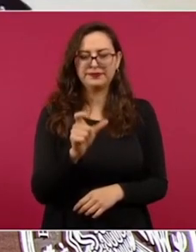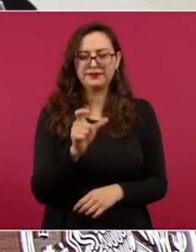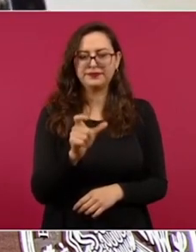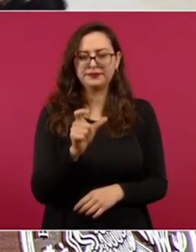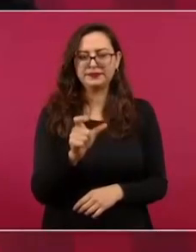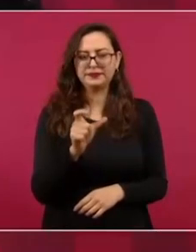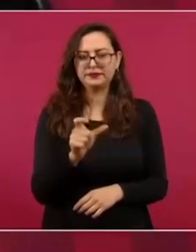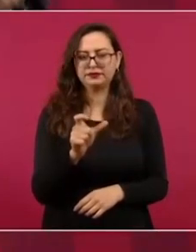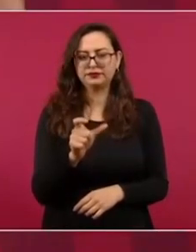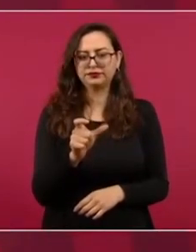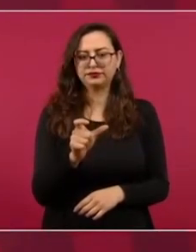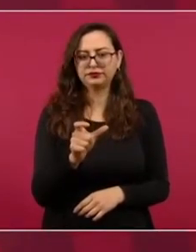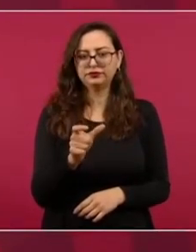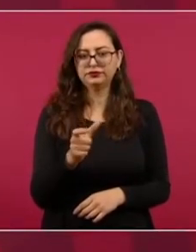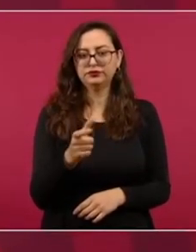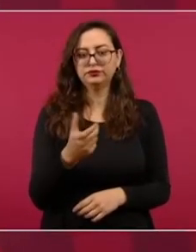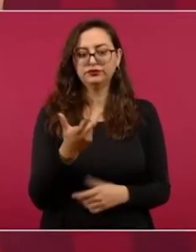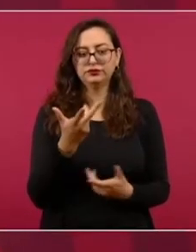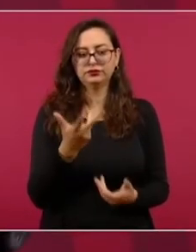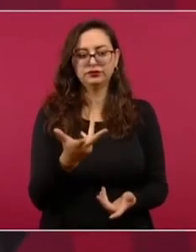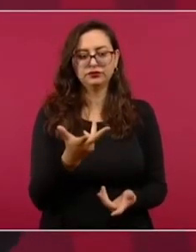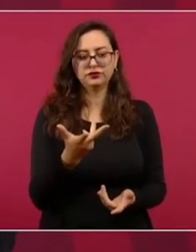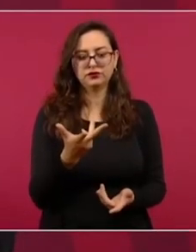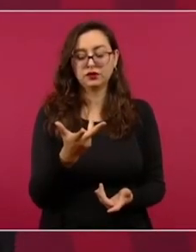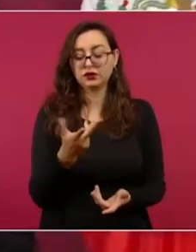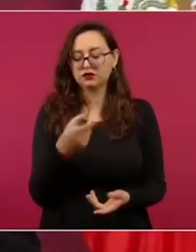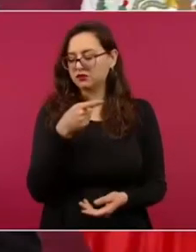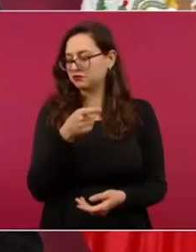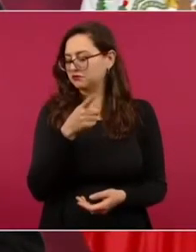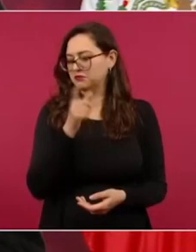sí, pero en demasía, pero es una palabra que…